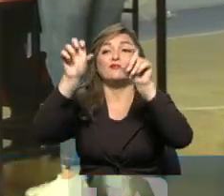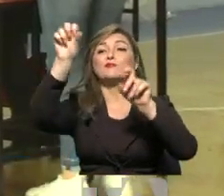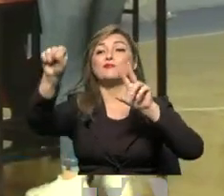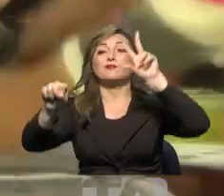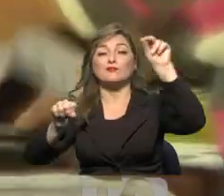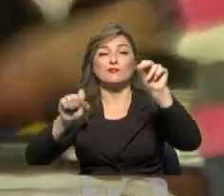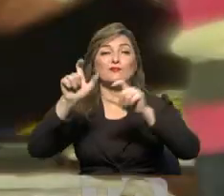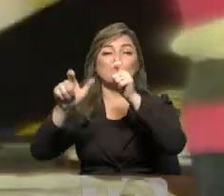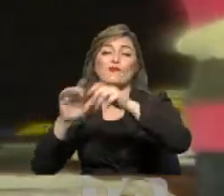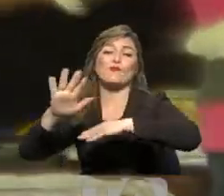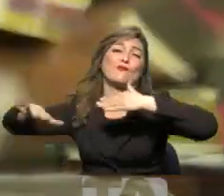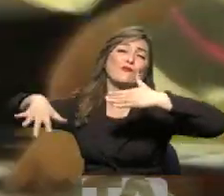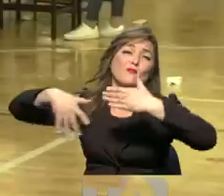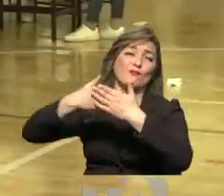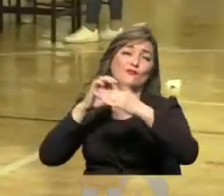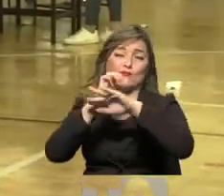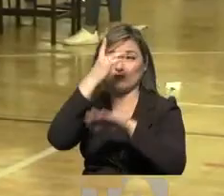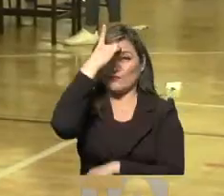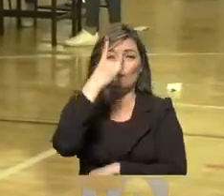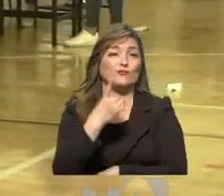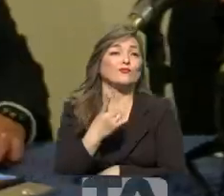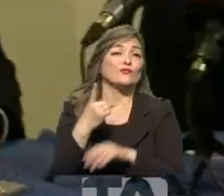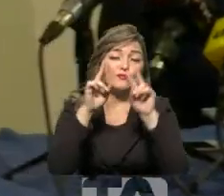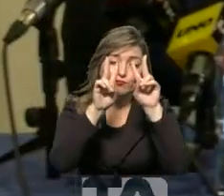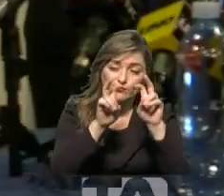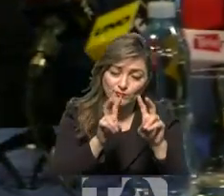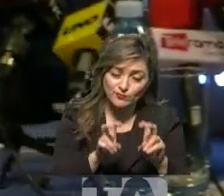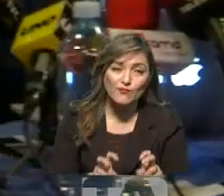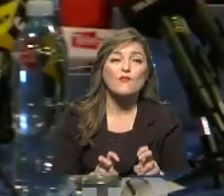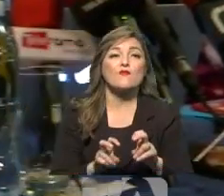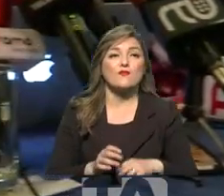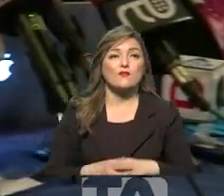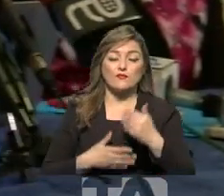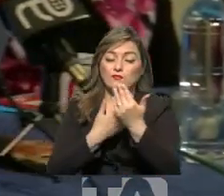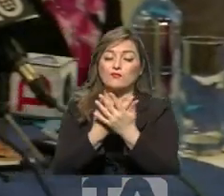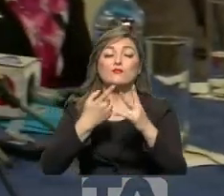consulta popular, eran los que iban a decidir sobre estos temas, que fueron parte de una